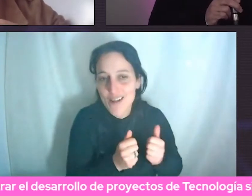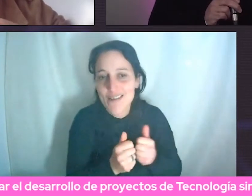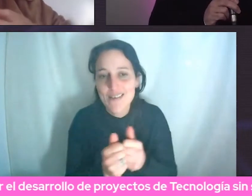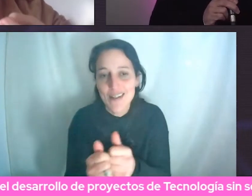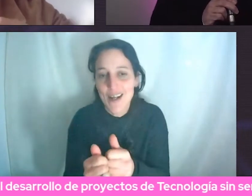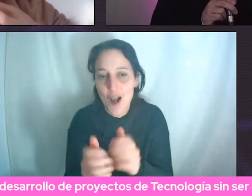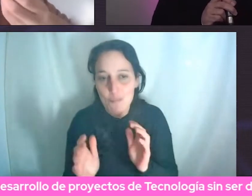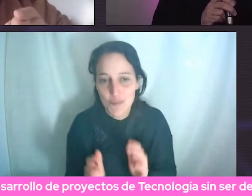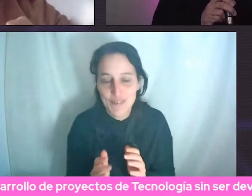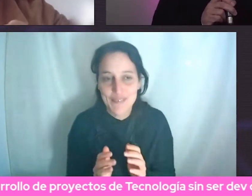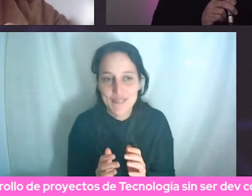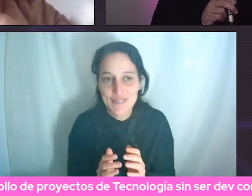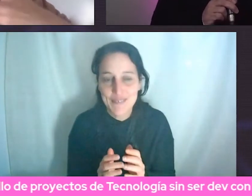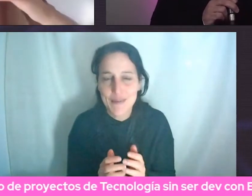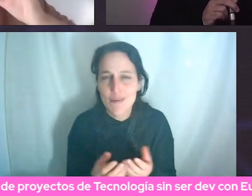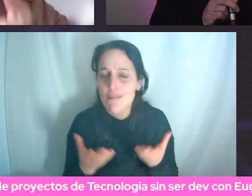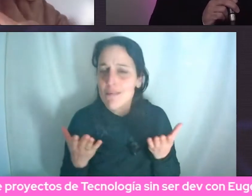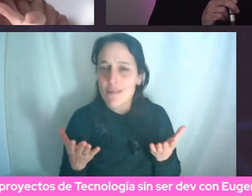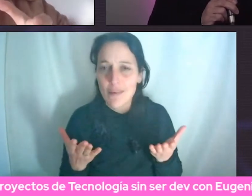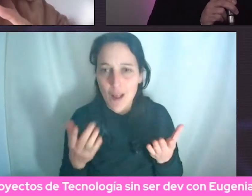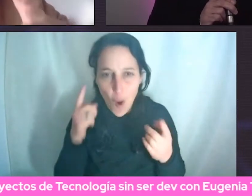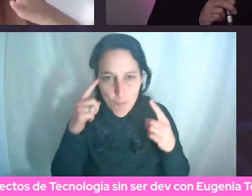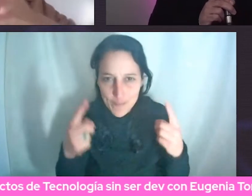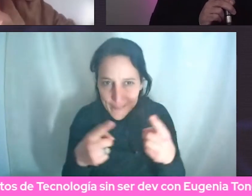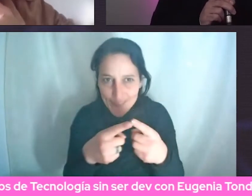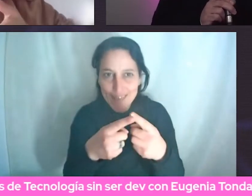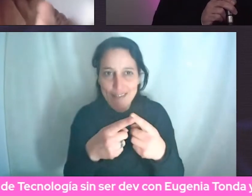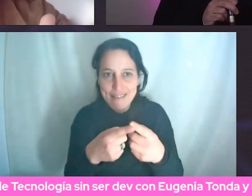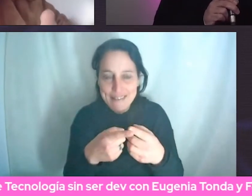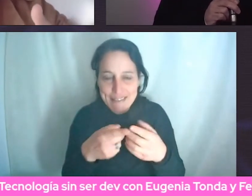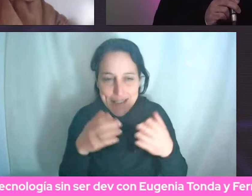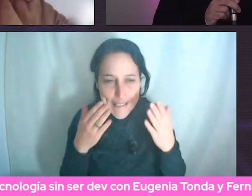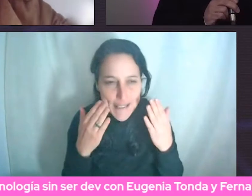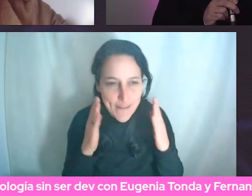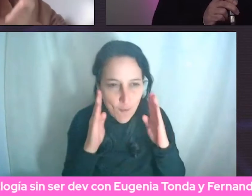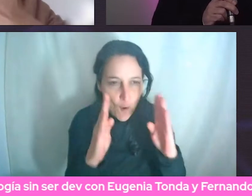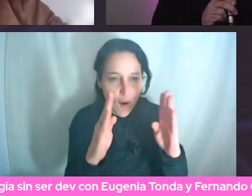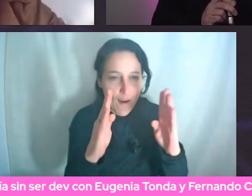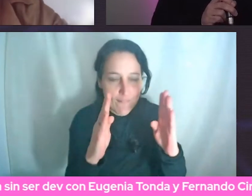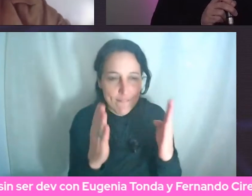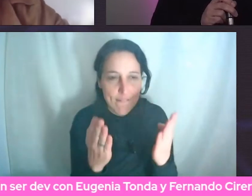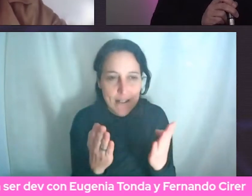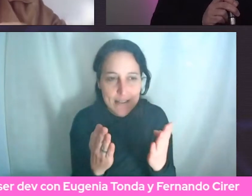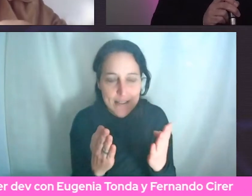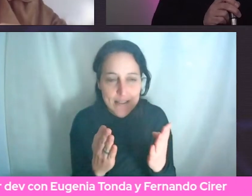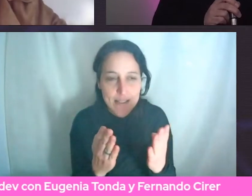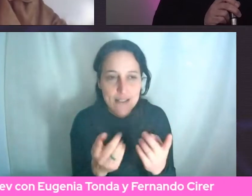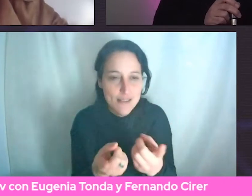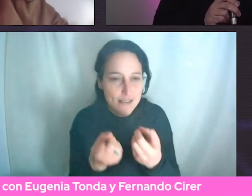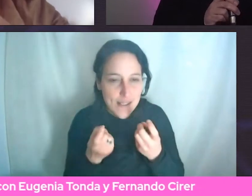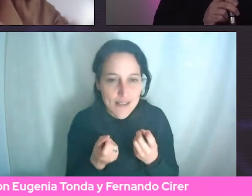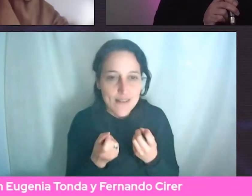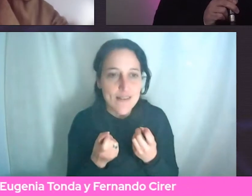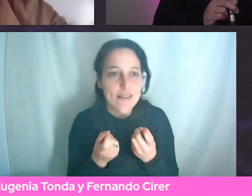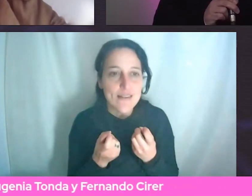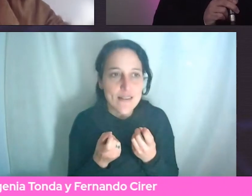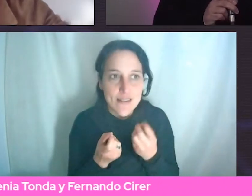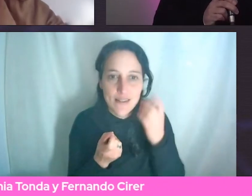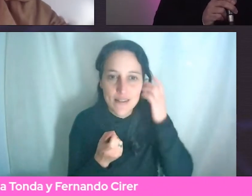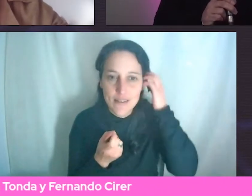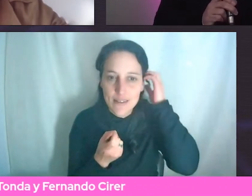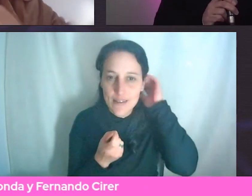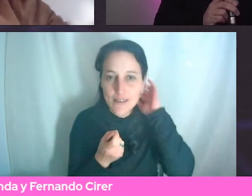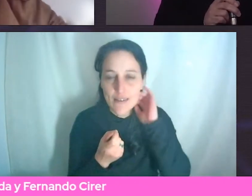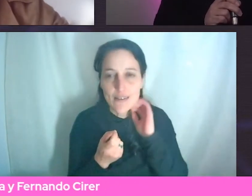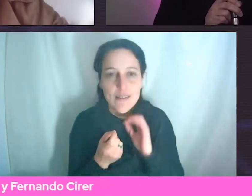esta cuestión de no solo la habilidad técnica es la clave, sino también es necesario todo lo demás, todo lo